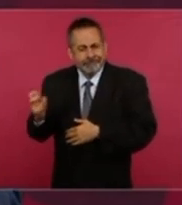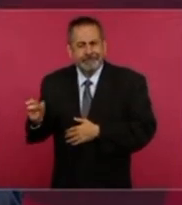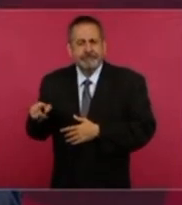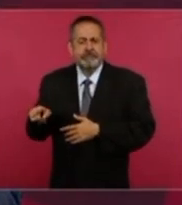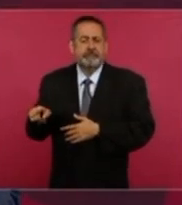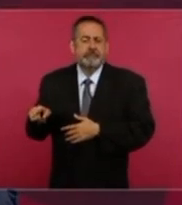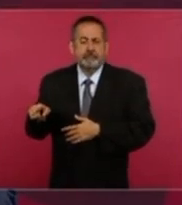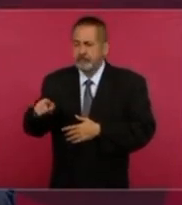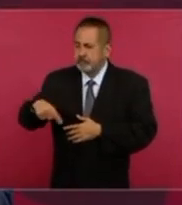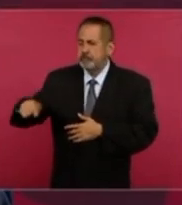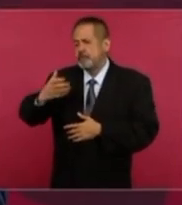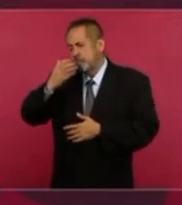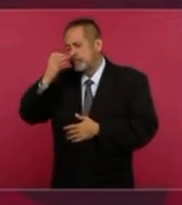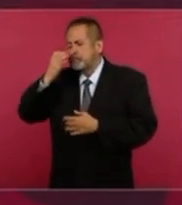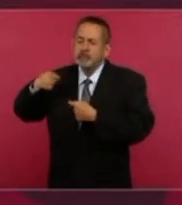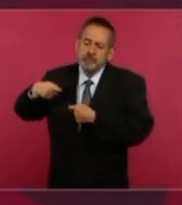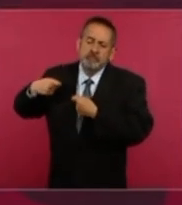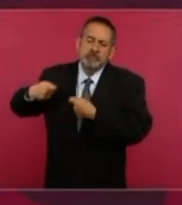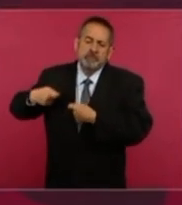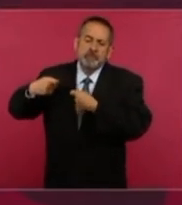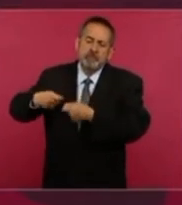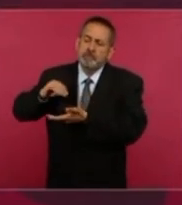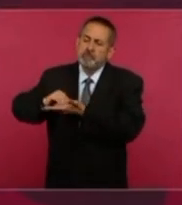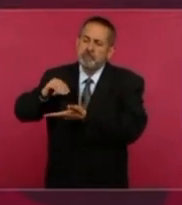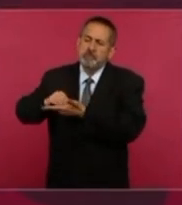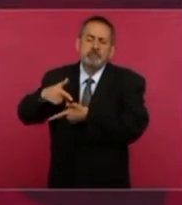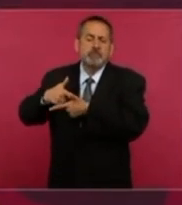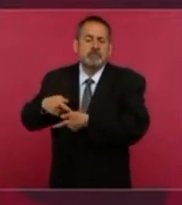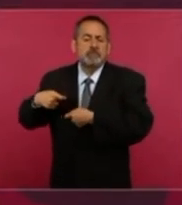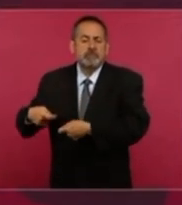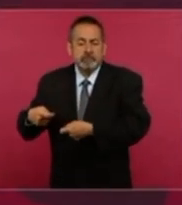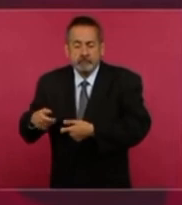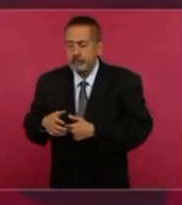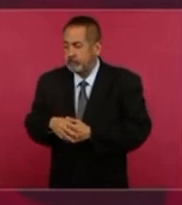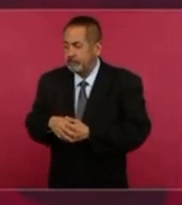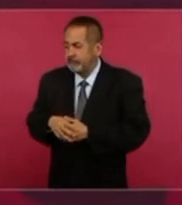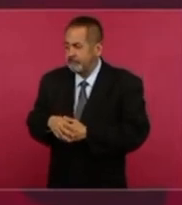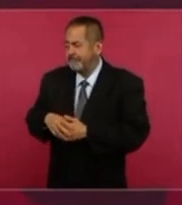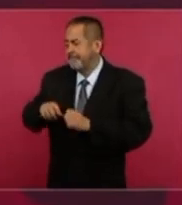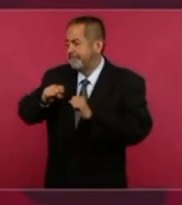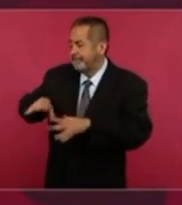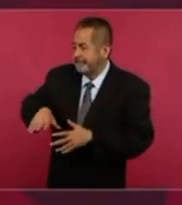mantener sus costumbres, sus tradiciones y no correr riesgos,